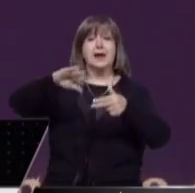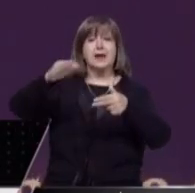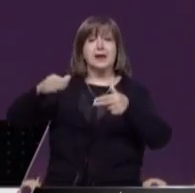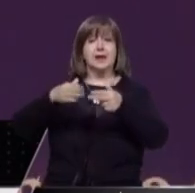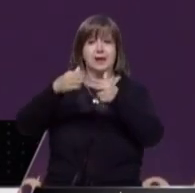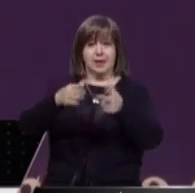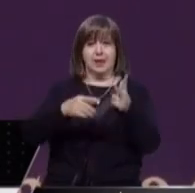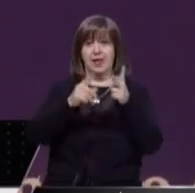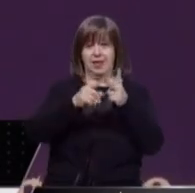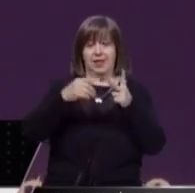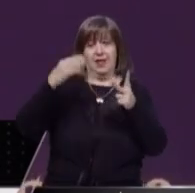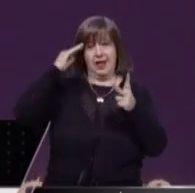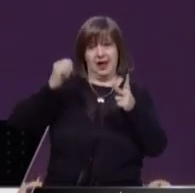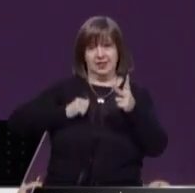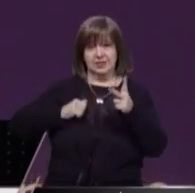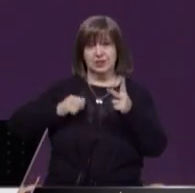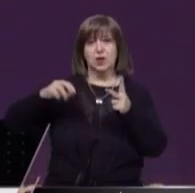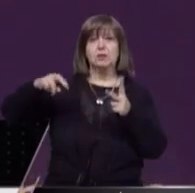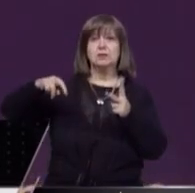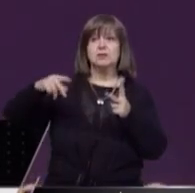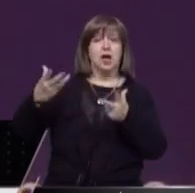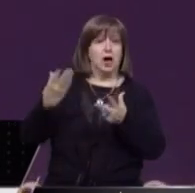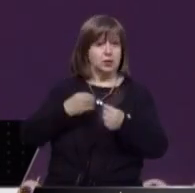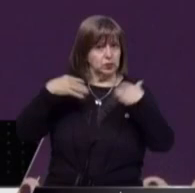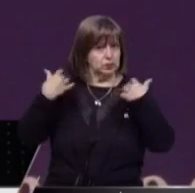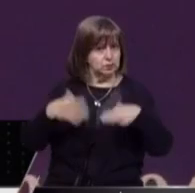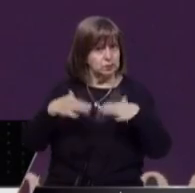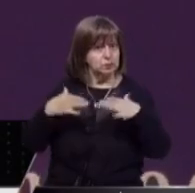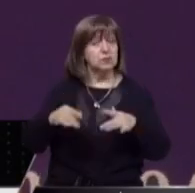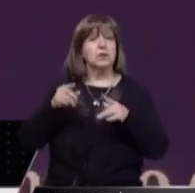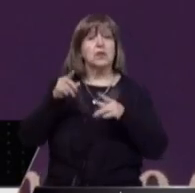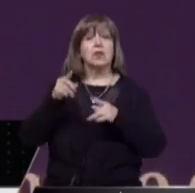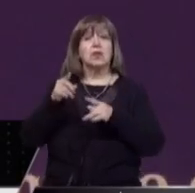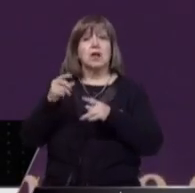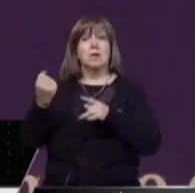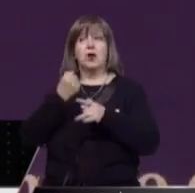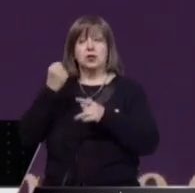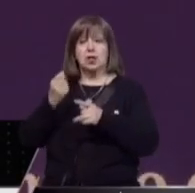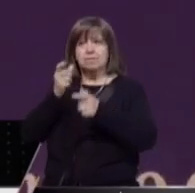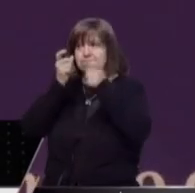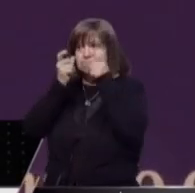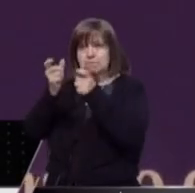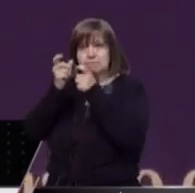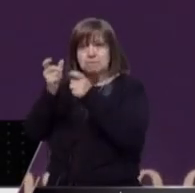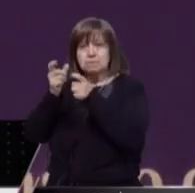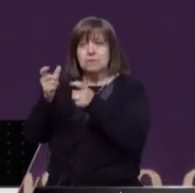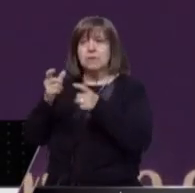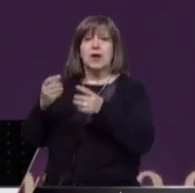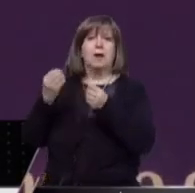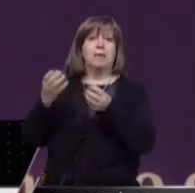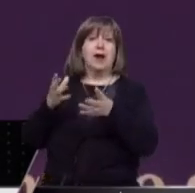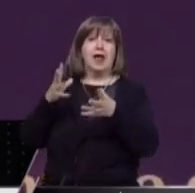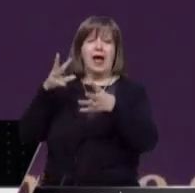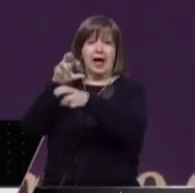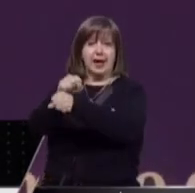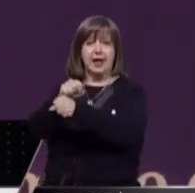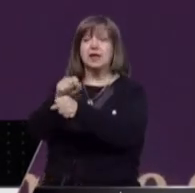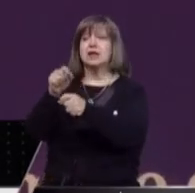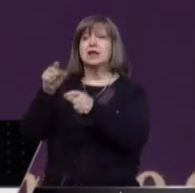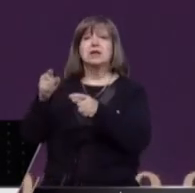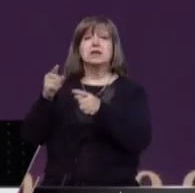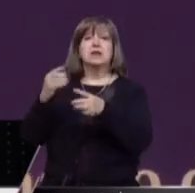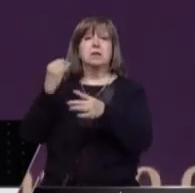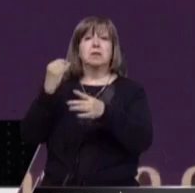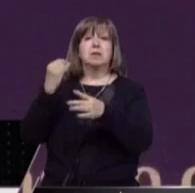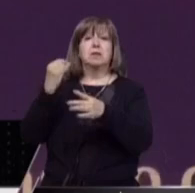solamente investigaciones judiciales complejas, no solamente desfinanciar a las organizaciones criminales, inteligencia